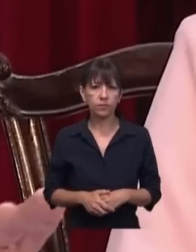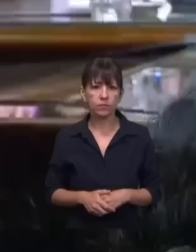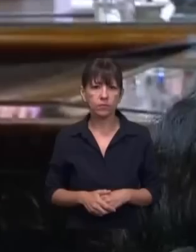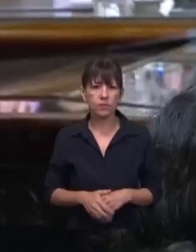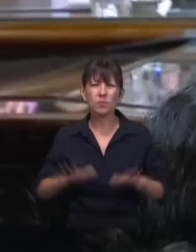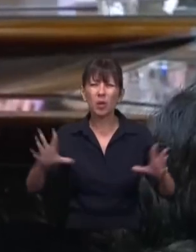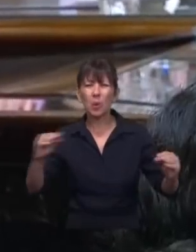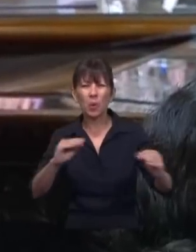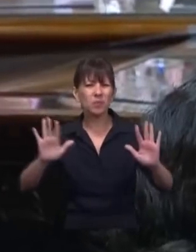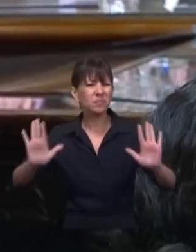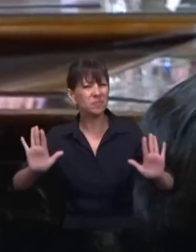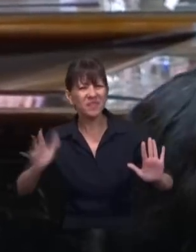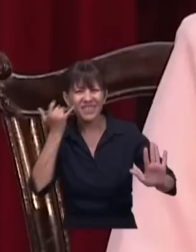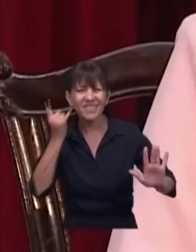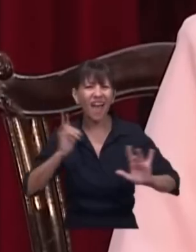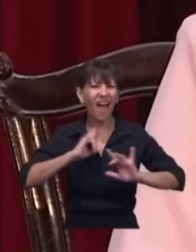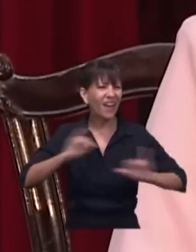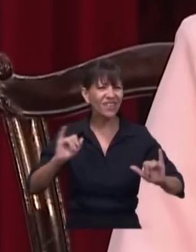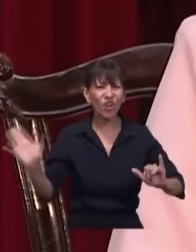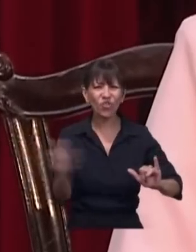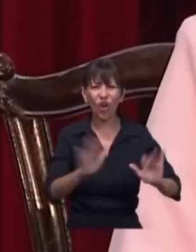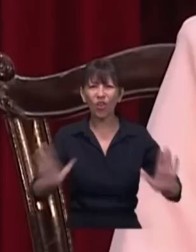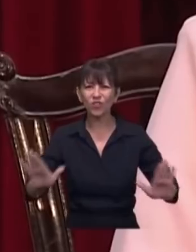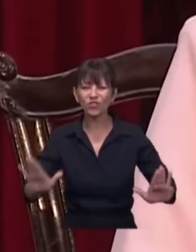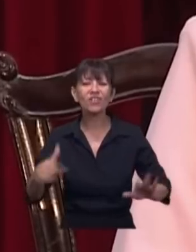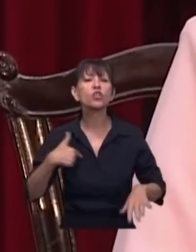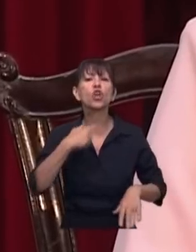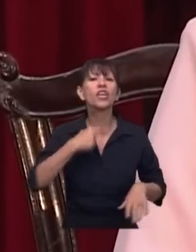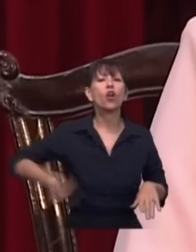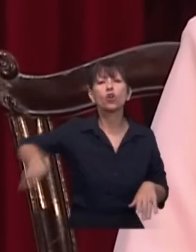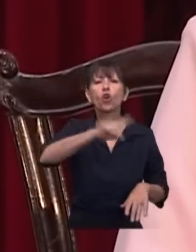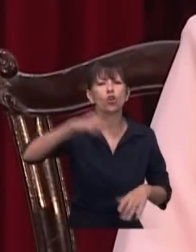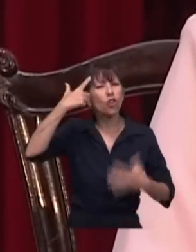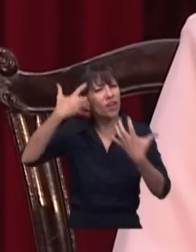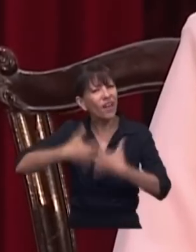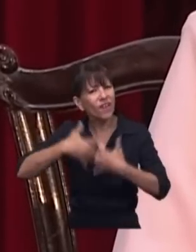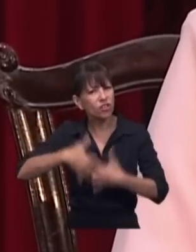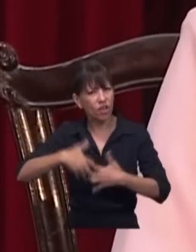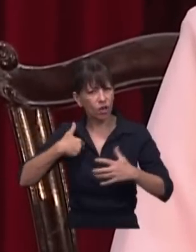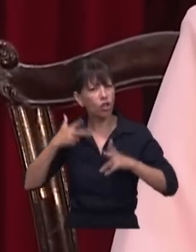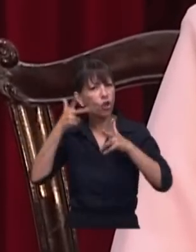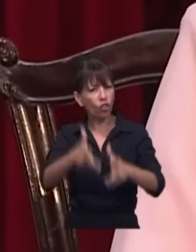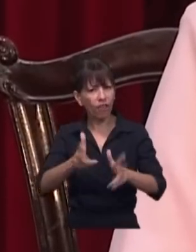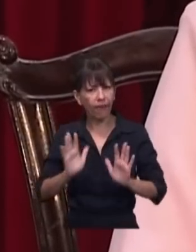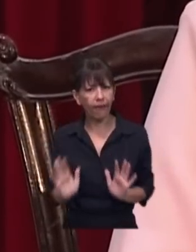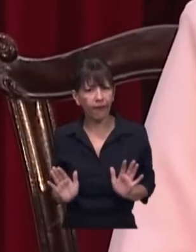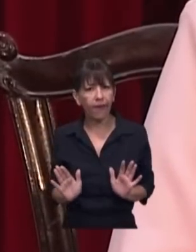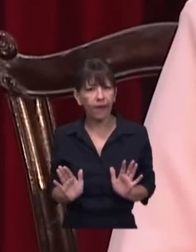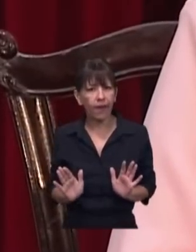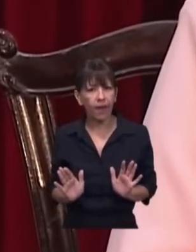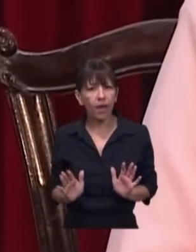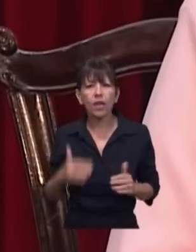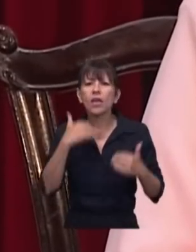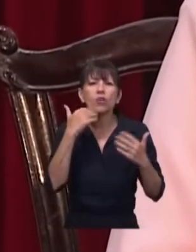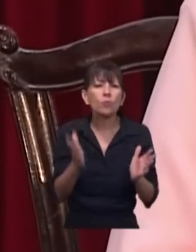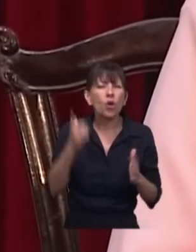acallemos el bullicio, ya todos gritamos. Quiero que todos reflexionemos en torno a lo que aquí he dicho. No importan las cercanías o